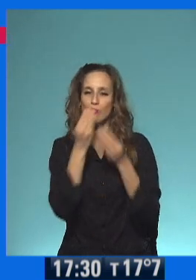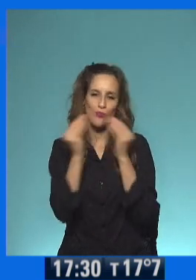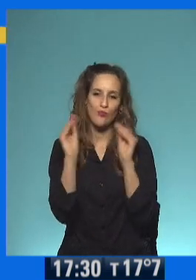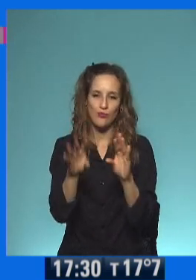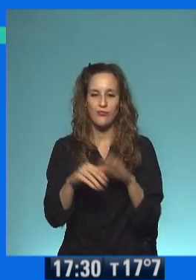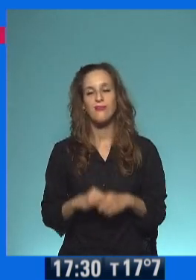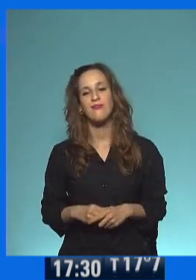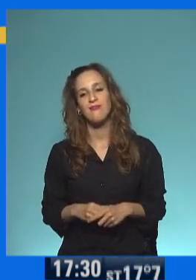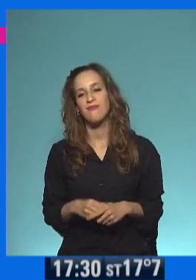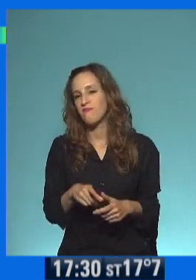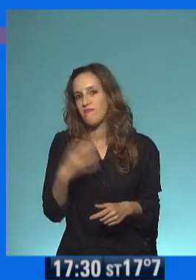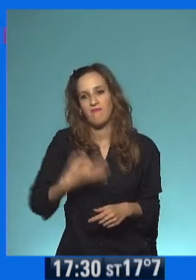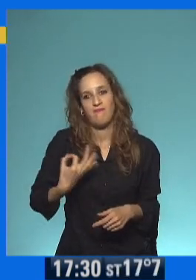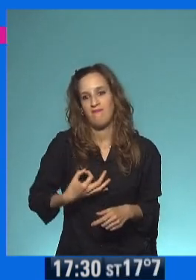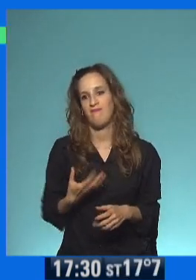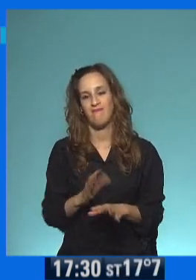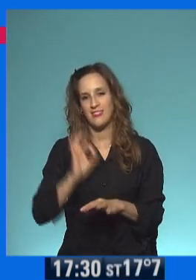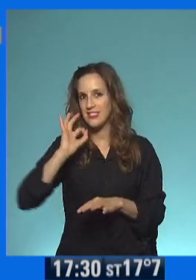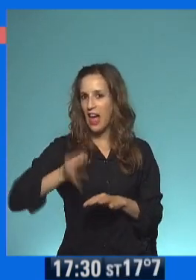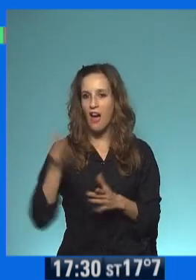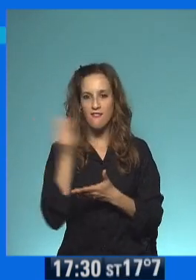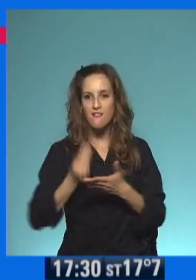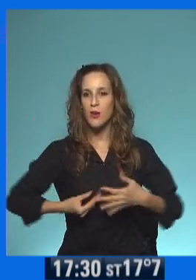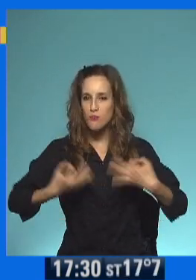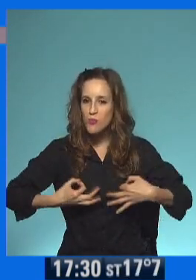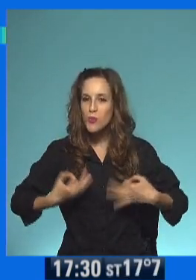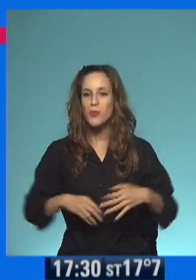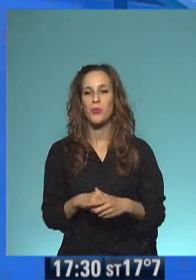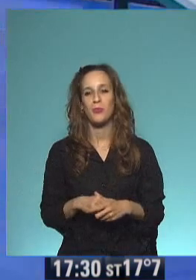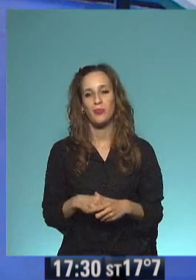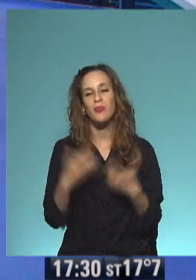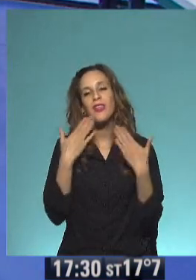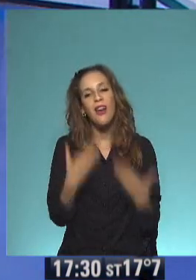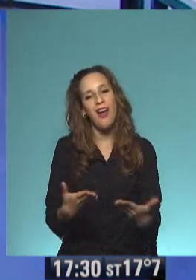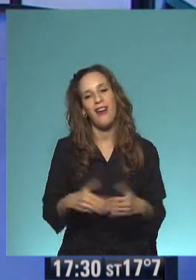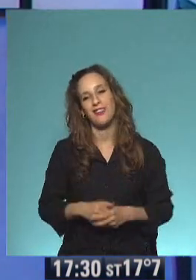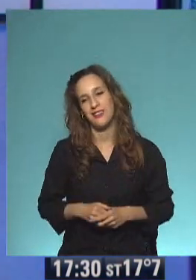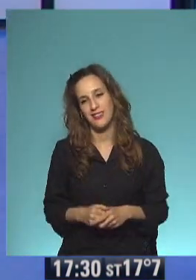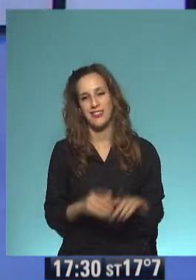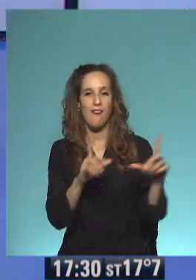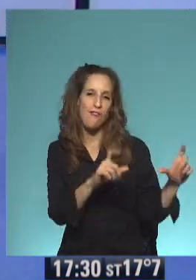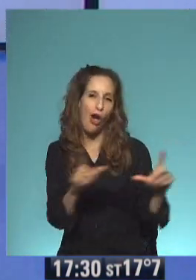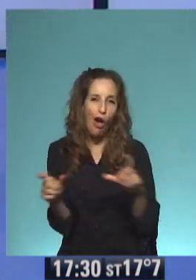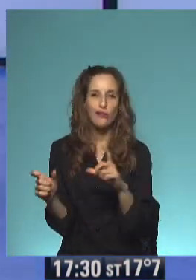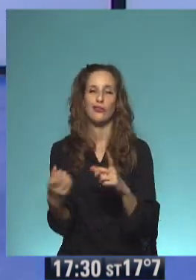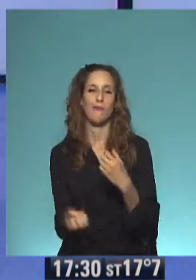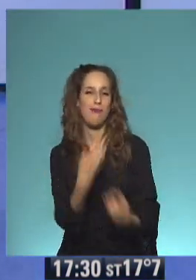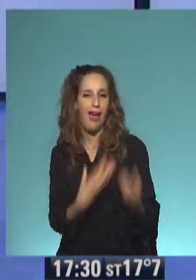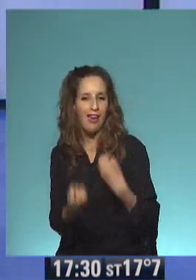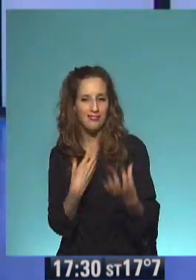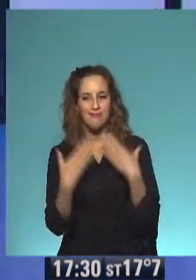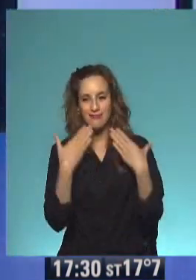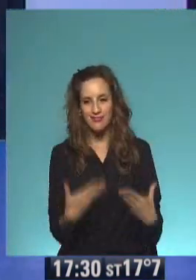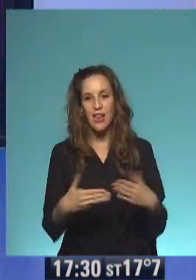beso. Una gran artista, una genia total. Gracias muchísimas, a todos. Muchísimas, muchísimas gracias por seguir compartiéndonos imágenes. Y